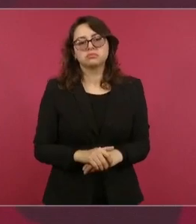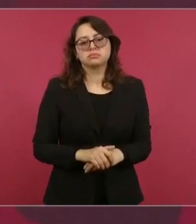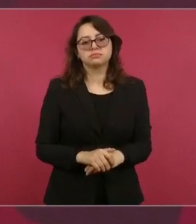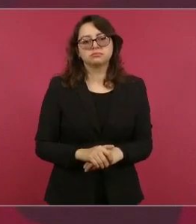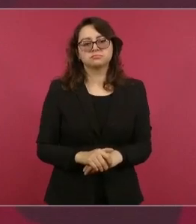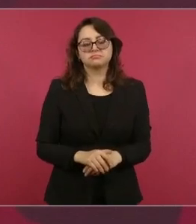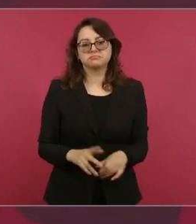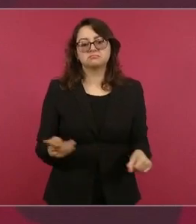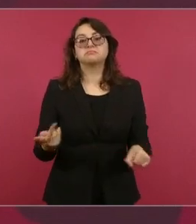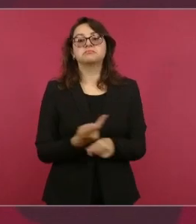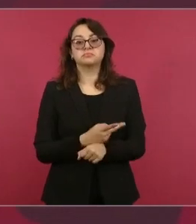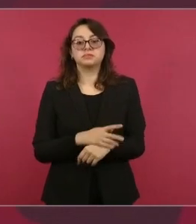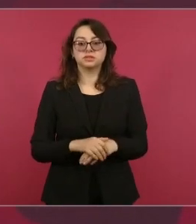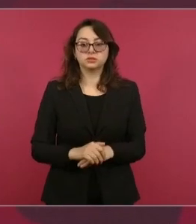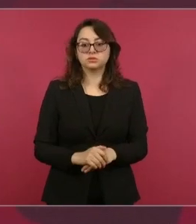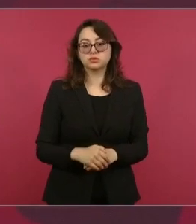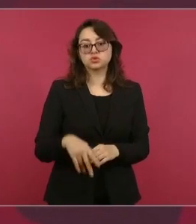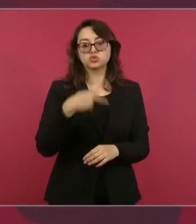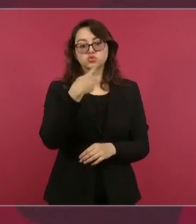el interés